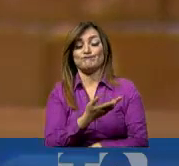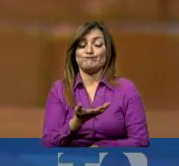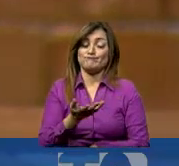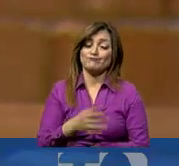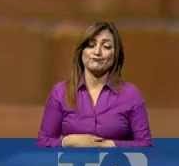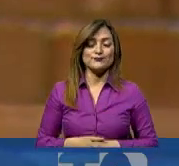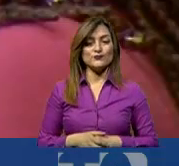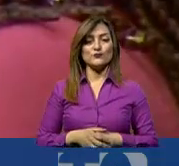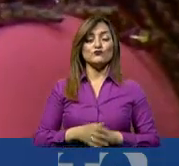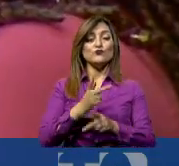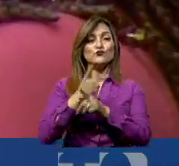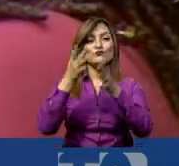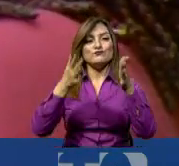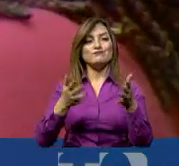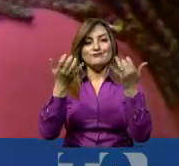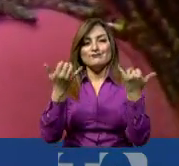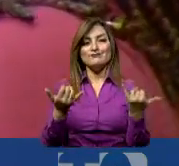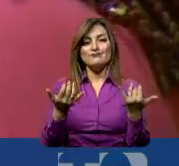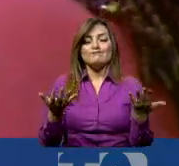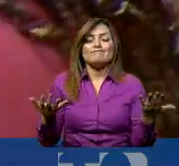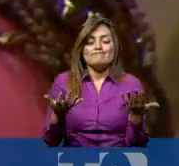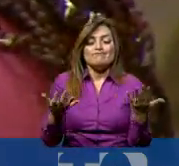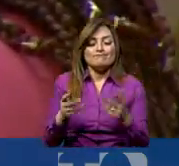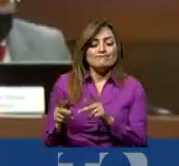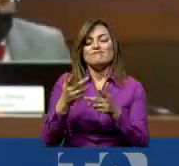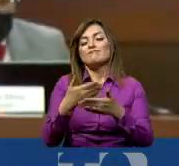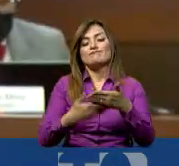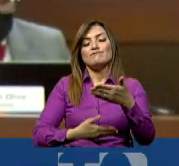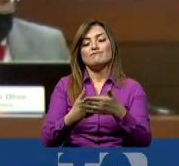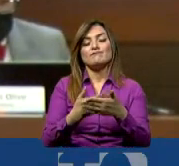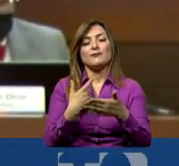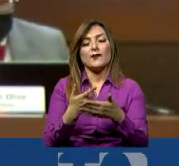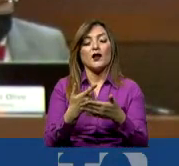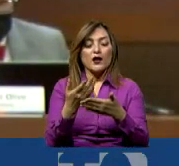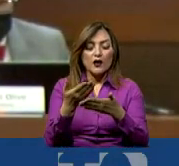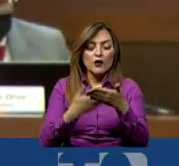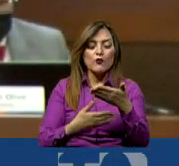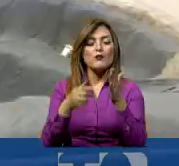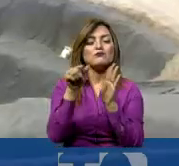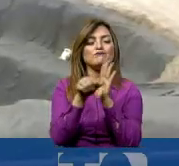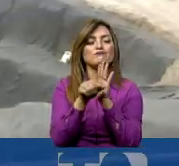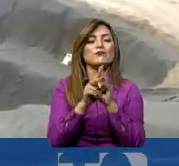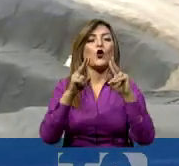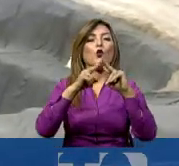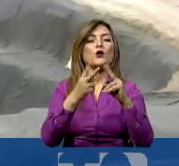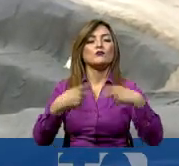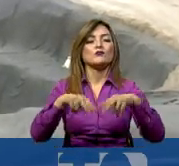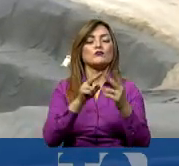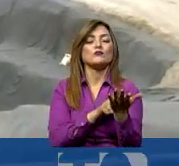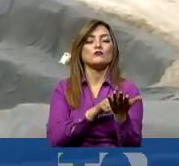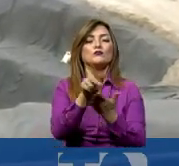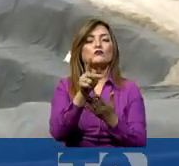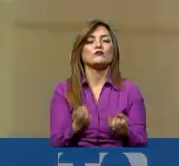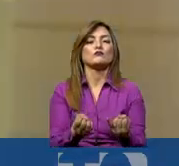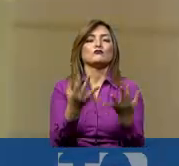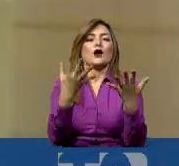ediles cuestionan incluso que hasta la fecha no exista una planilla de liquidación que permita conocer a ciencia cierta cuánto costó la construcción de